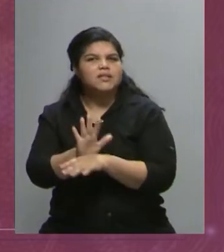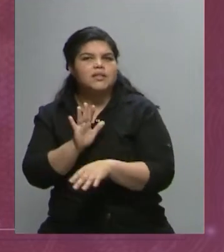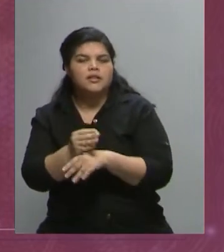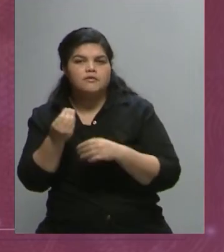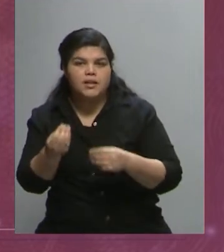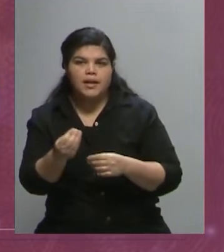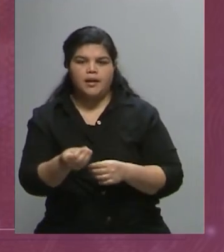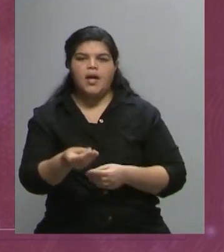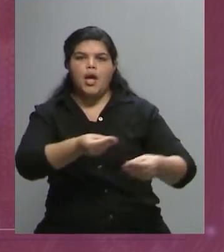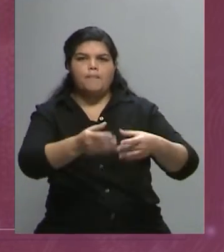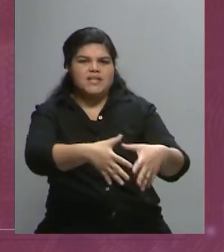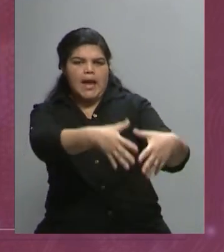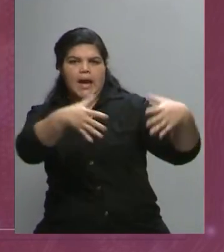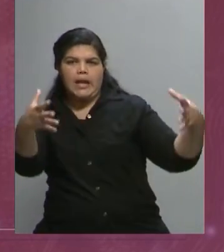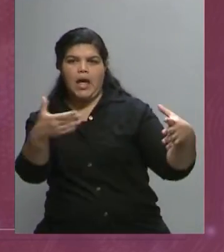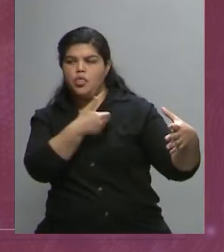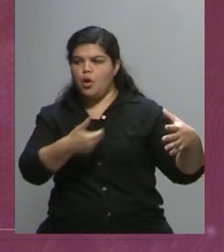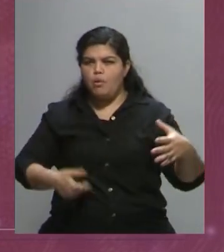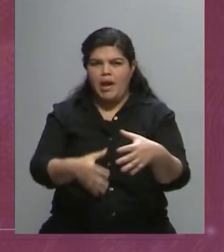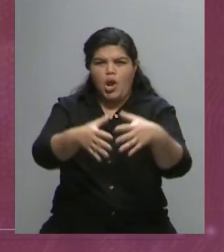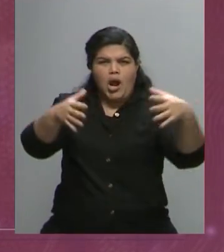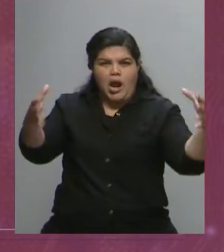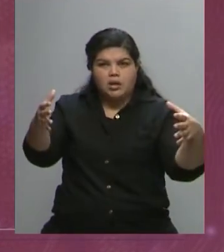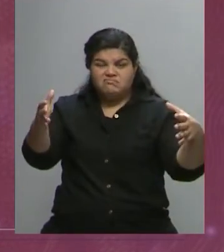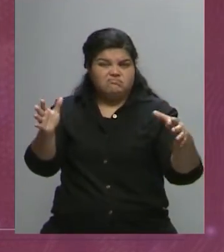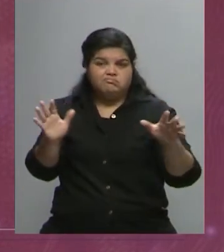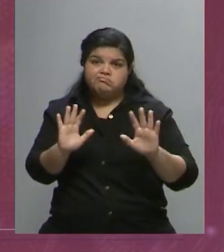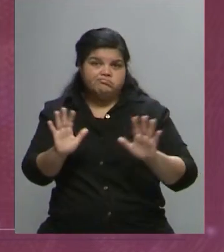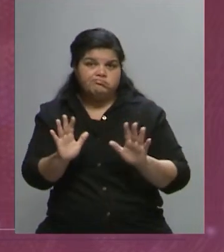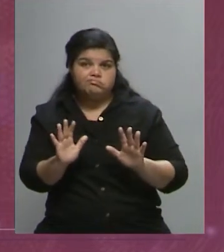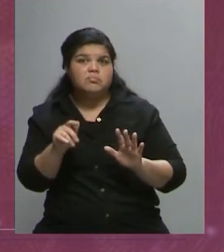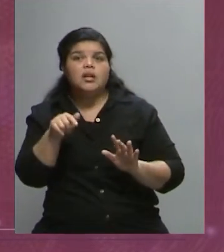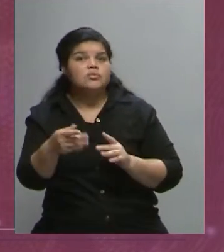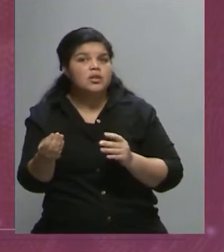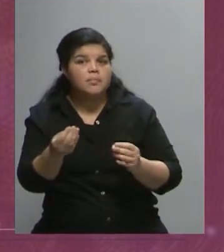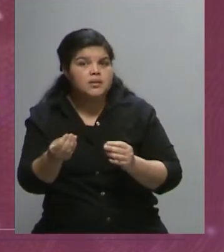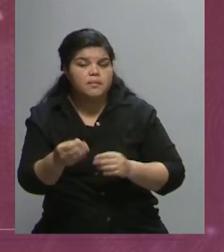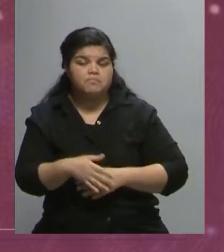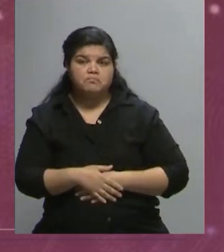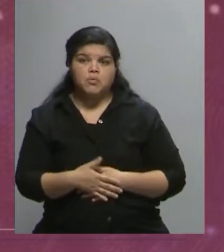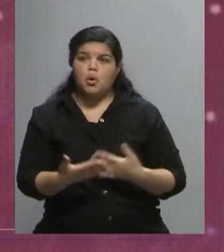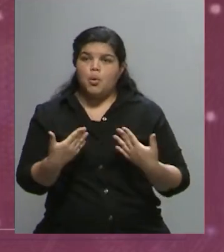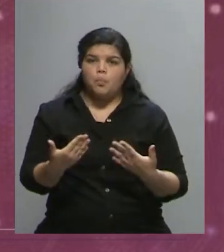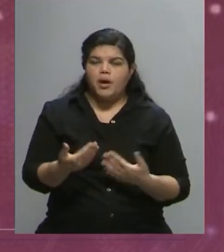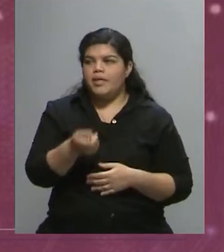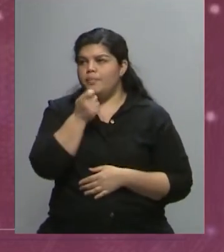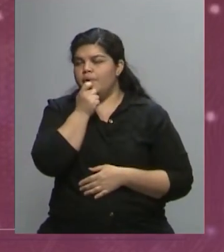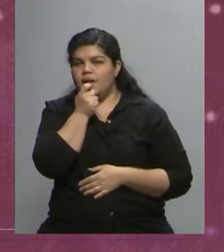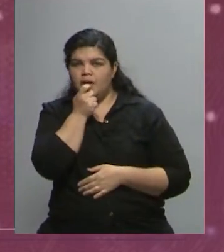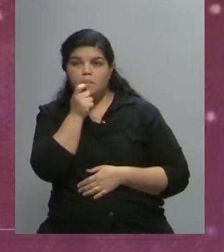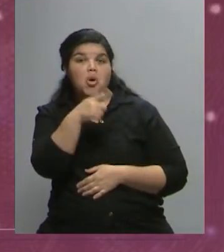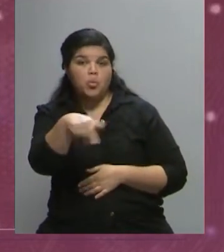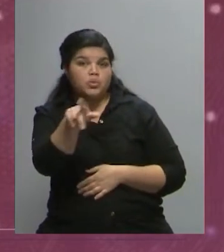instituciones grandes, empresas grandes, gobiernos, pero justamente la posibilidad de tener una cuenta en las redes sociales, como